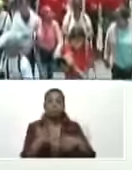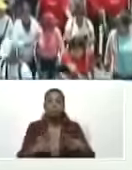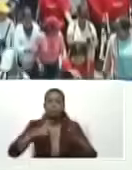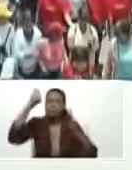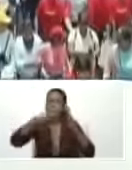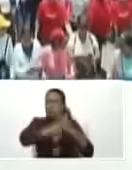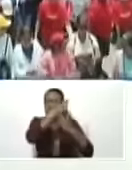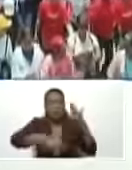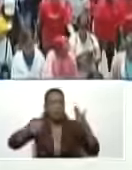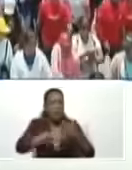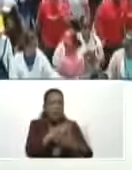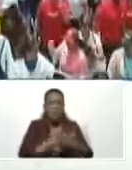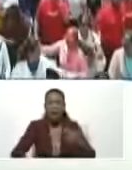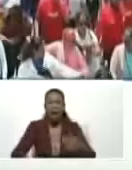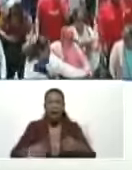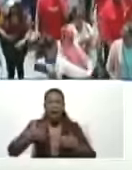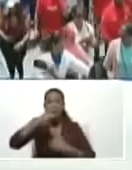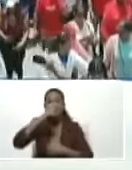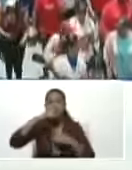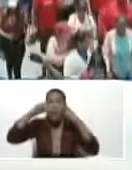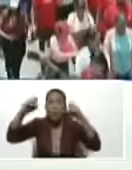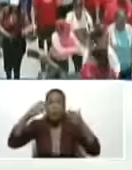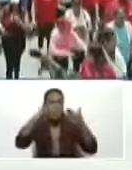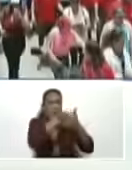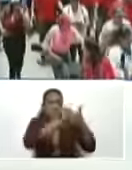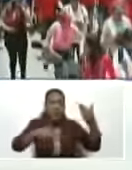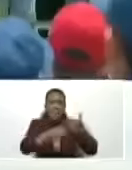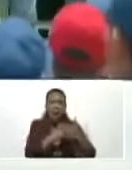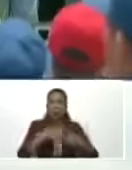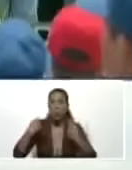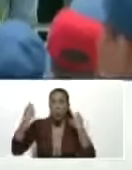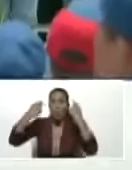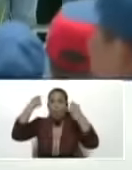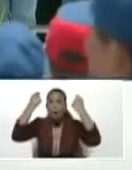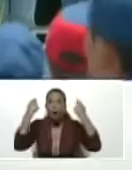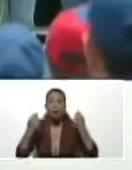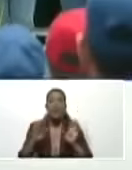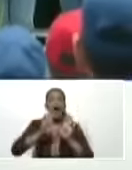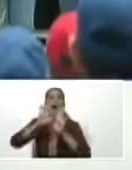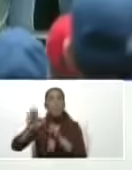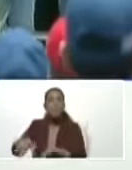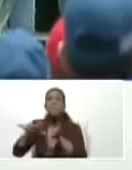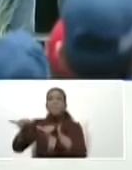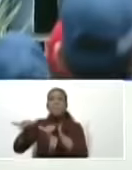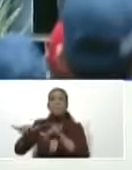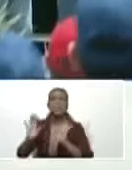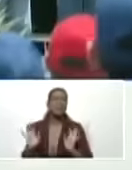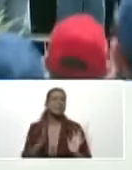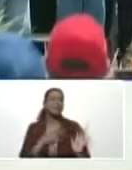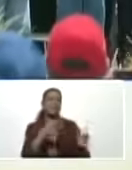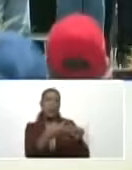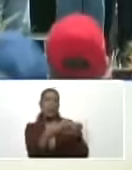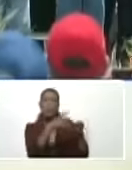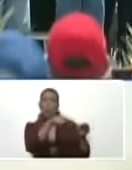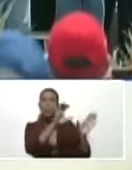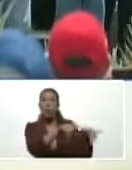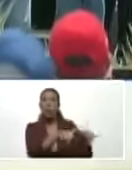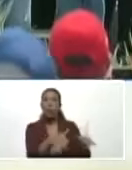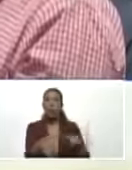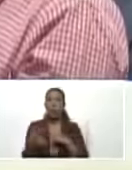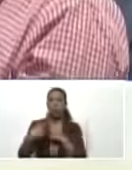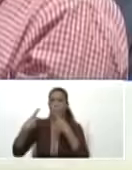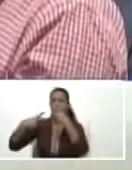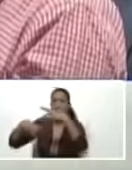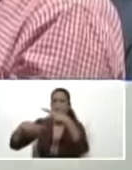Triplemente censurado. Por un lado, una campaña en las redes favorecida por ellos mismos. Por otro lado, me pone un